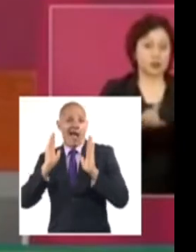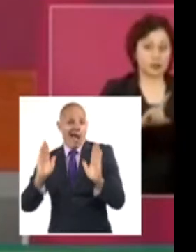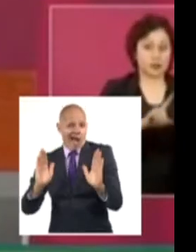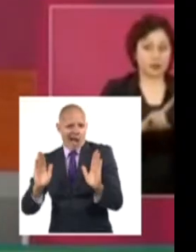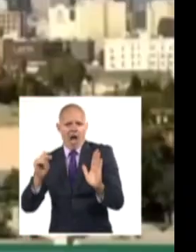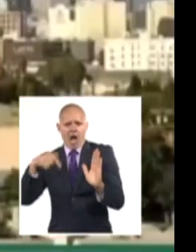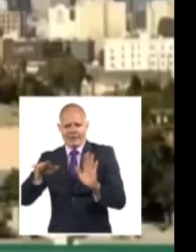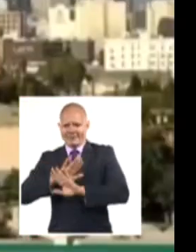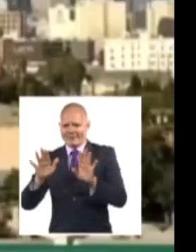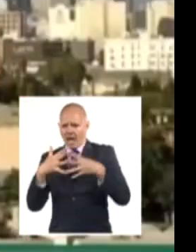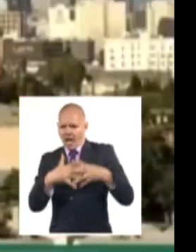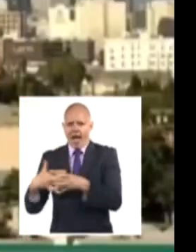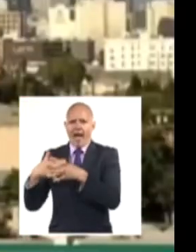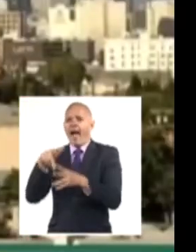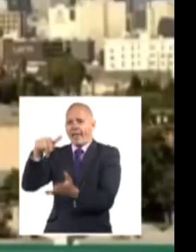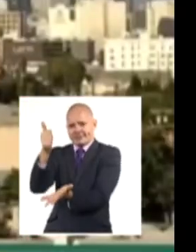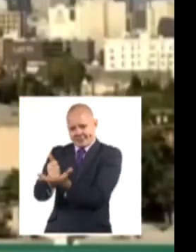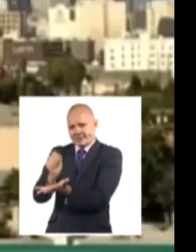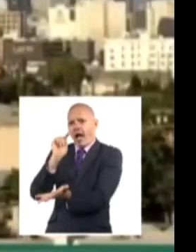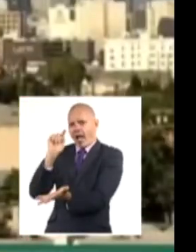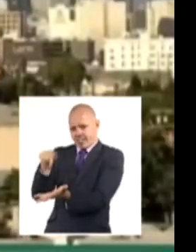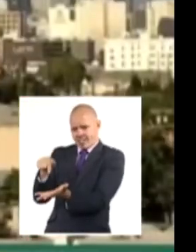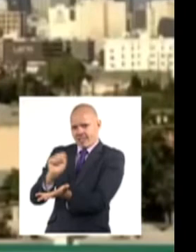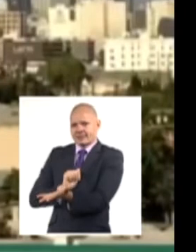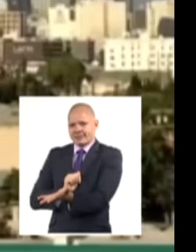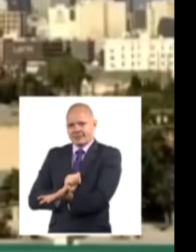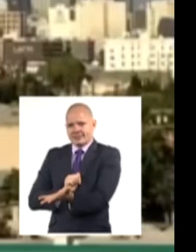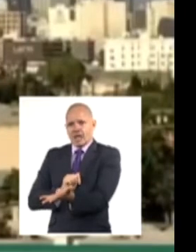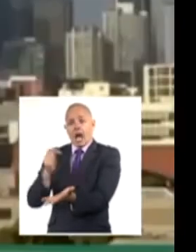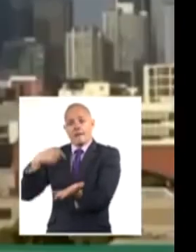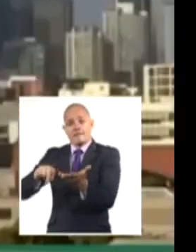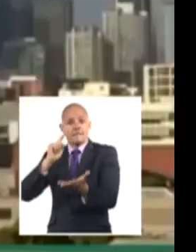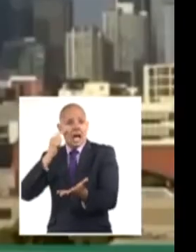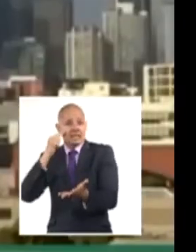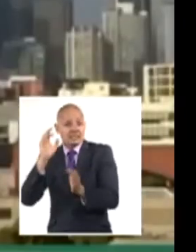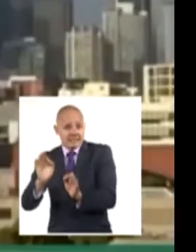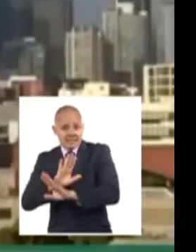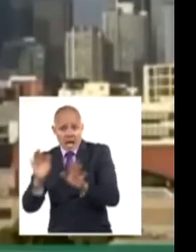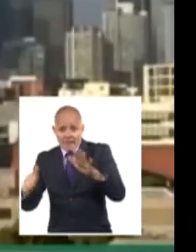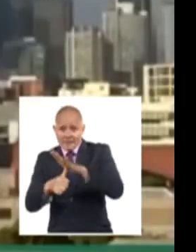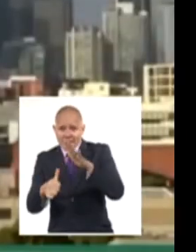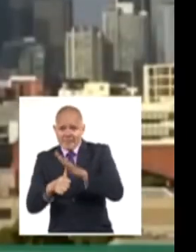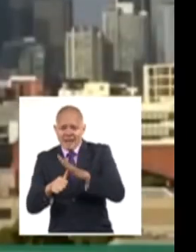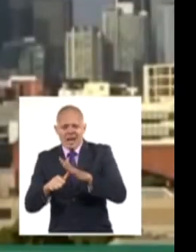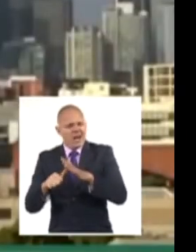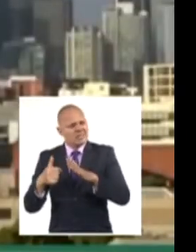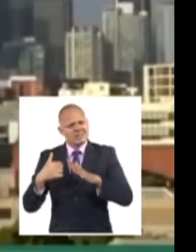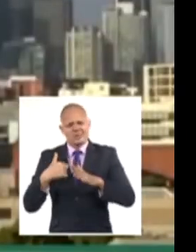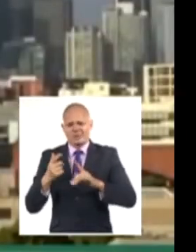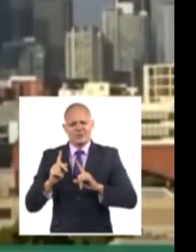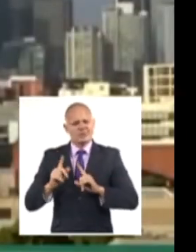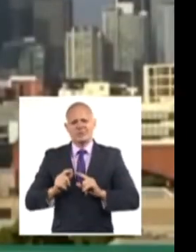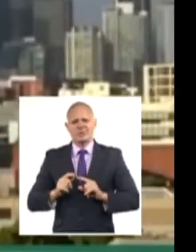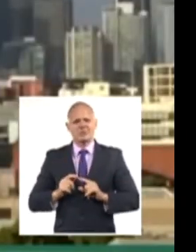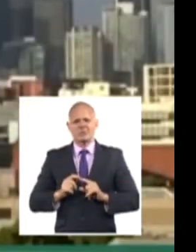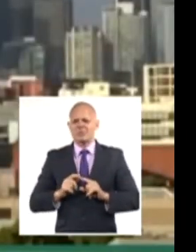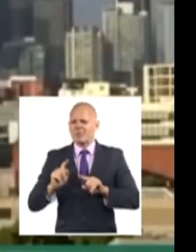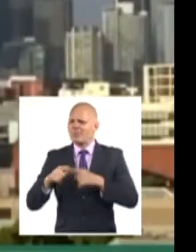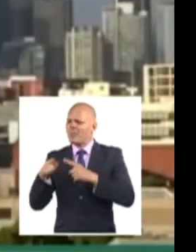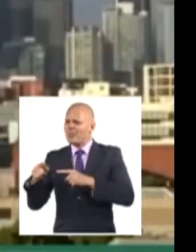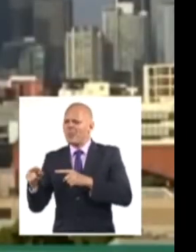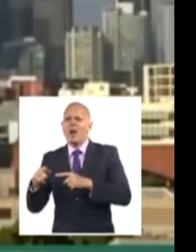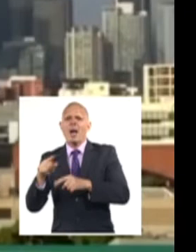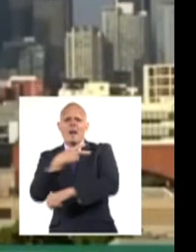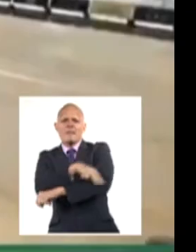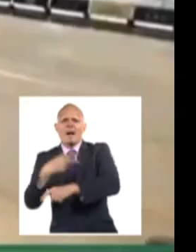eeuu la organización y por eso es que el presidente ha dicho que no asistirá porque se ha excluido a algunos